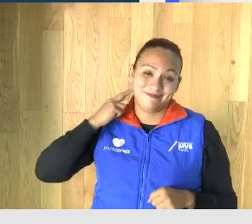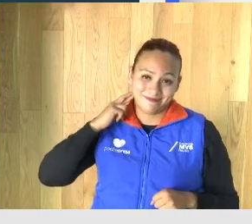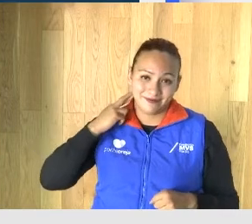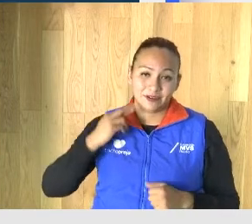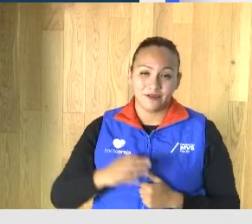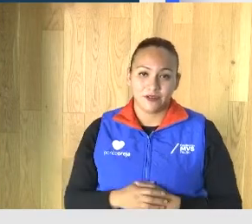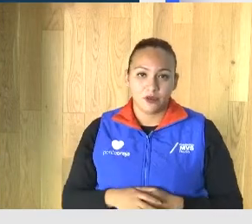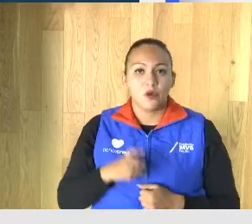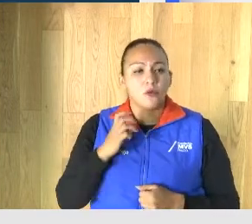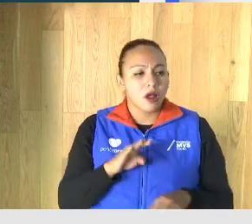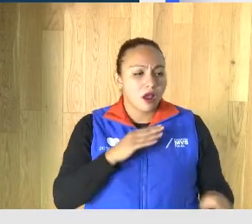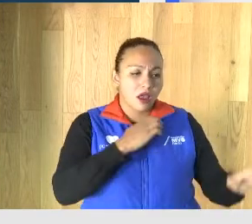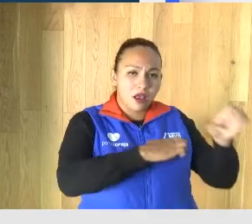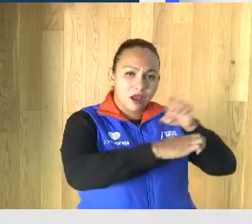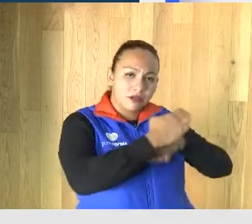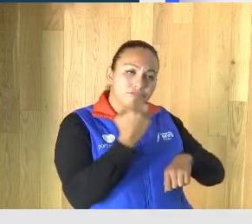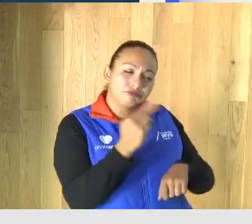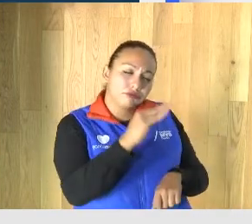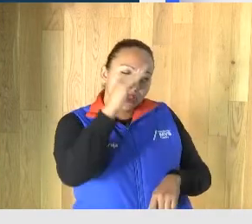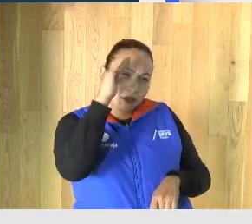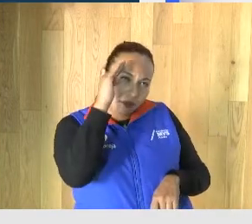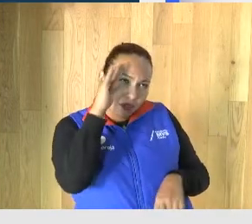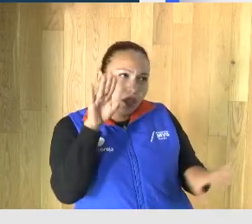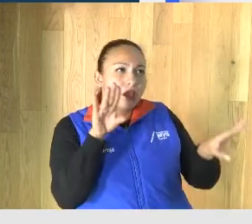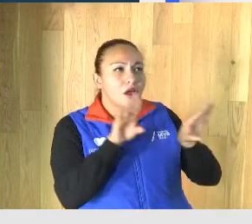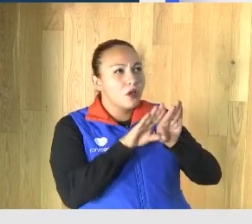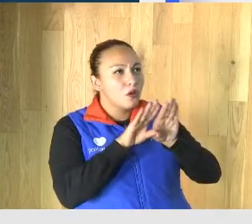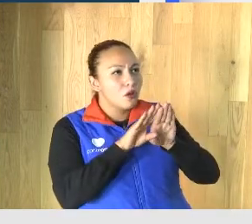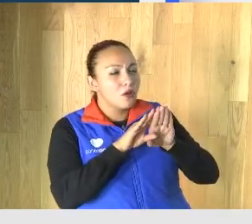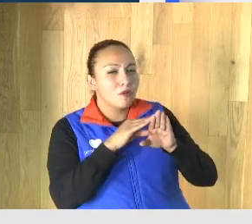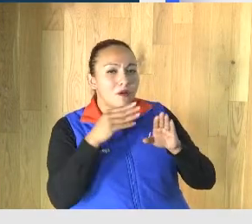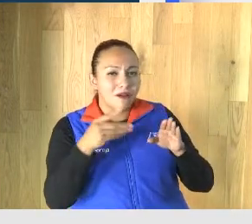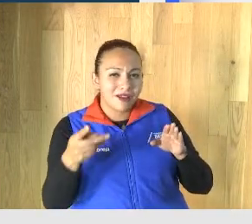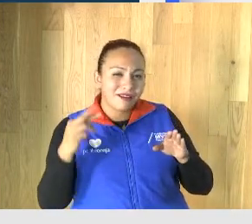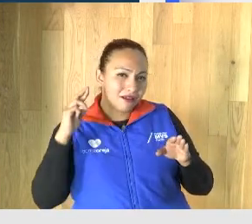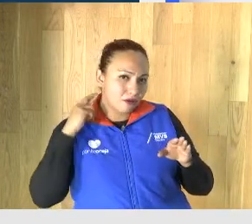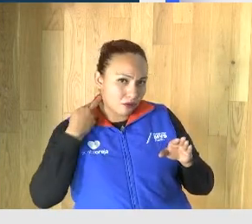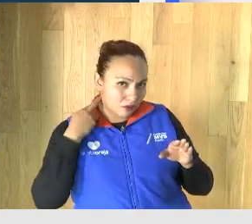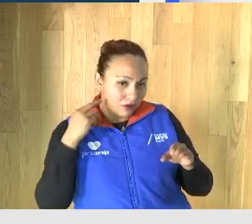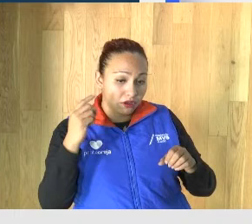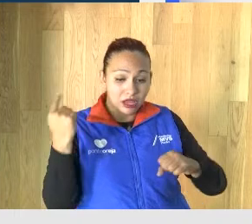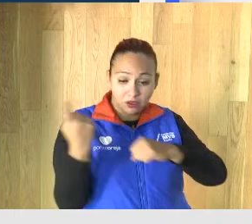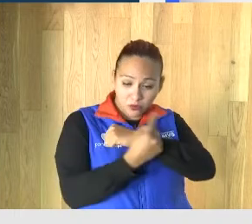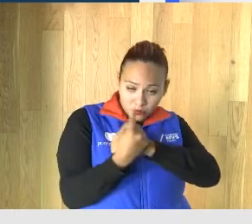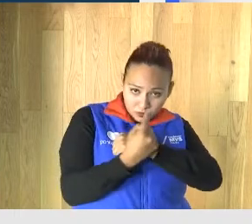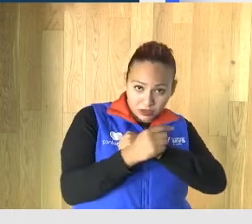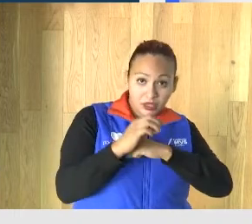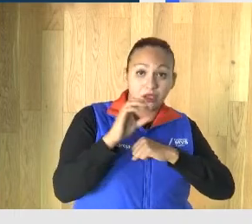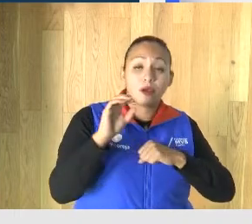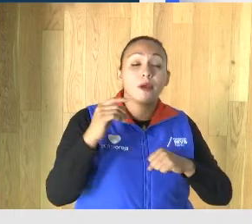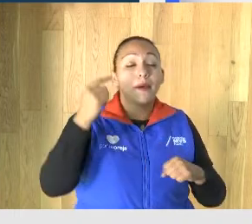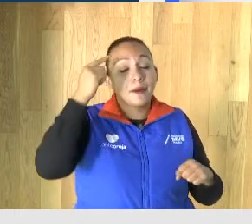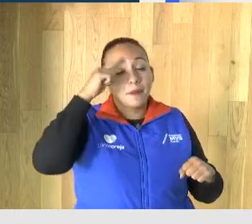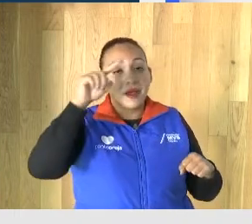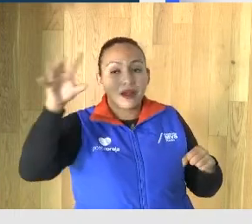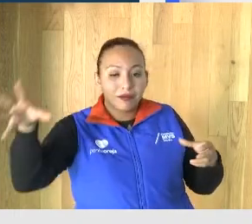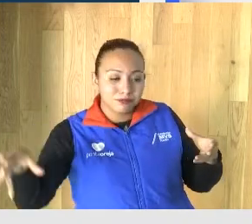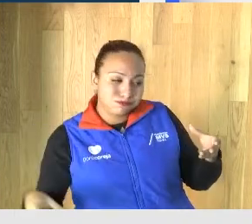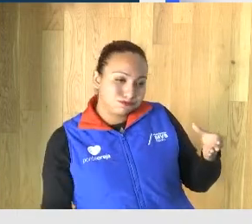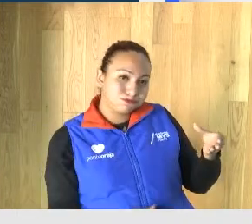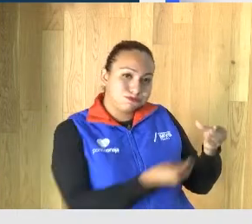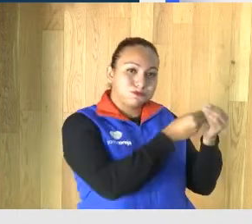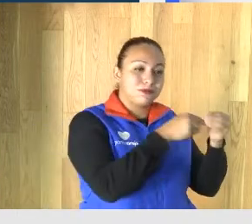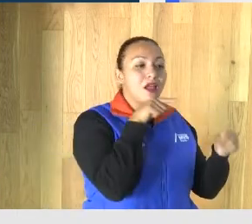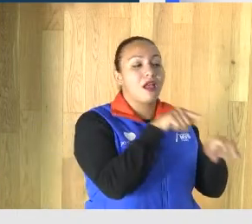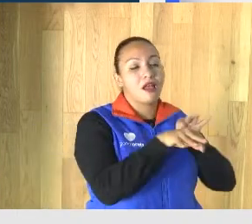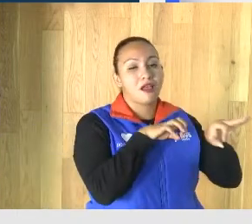pensar en cómo, digamos, van a incorporar esa transición tecnológica responsable, ¿no? Y al mismo